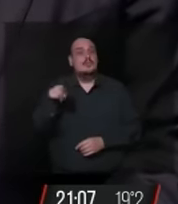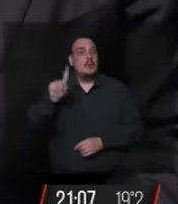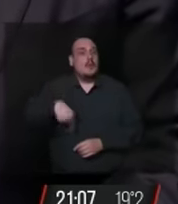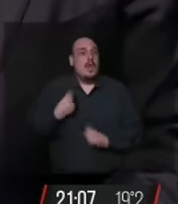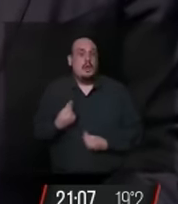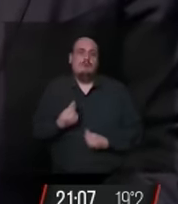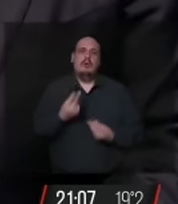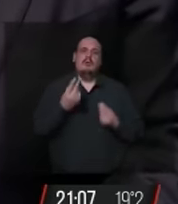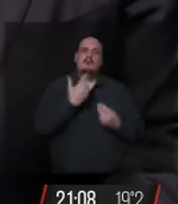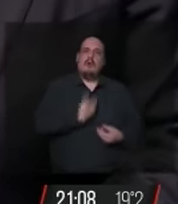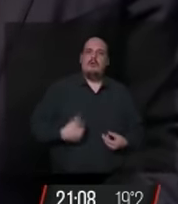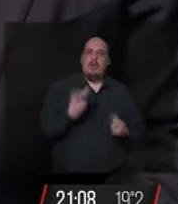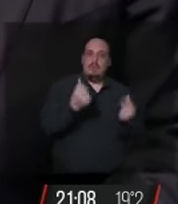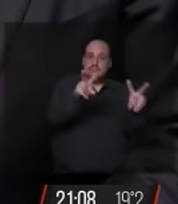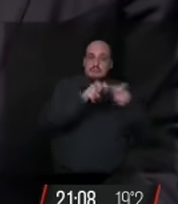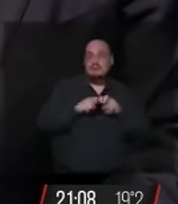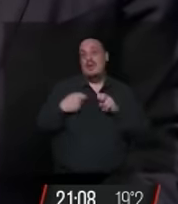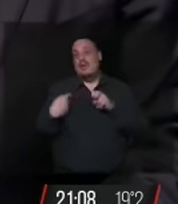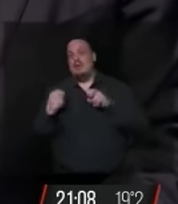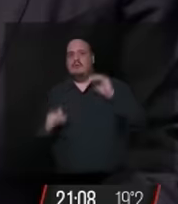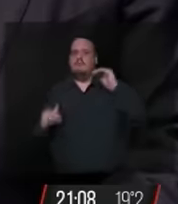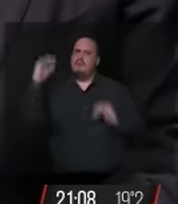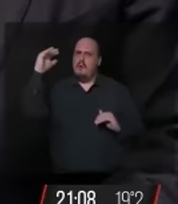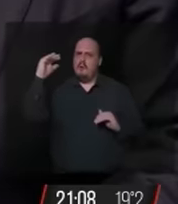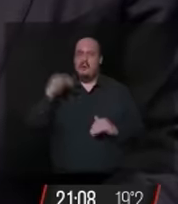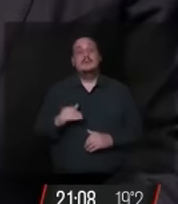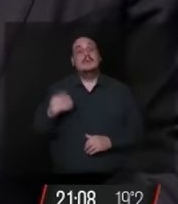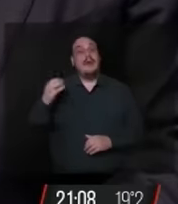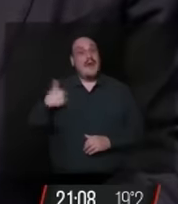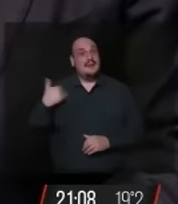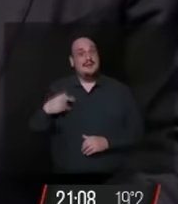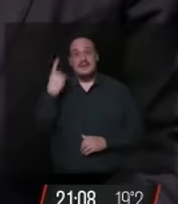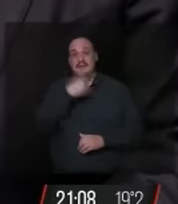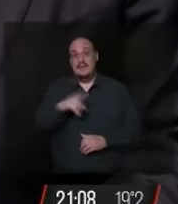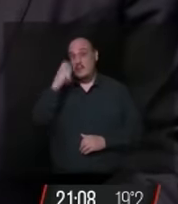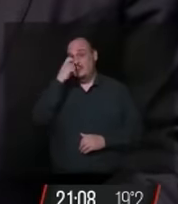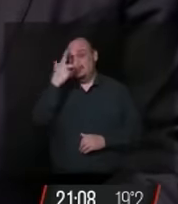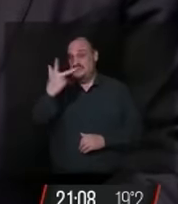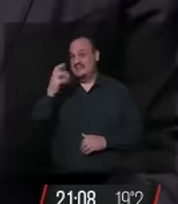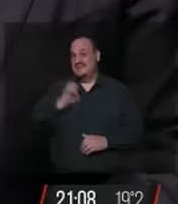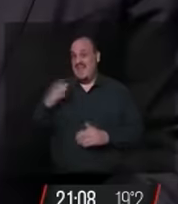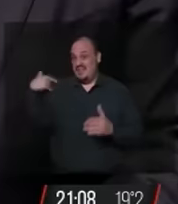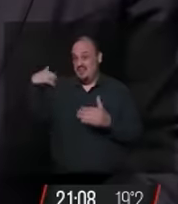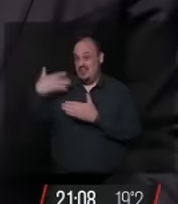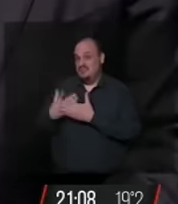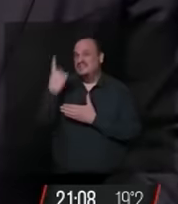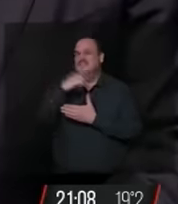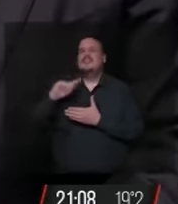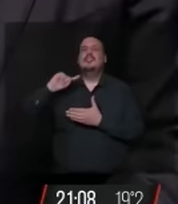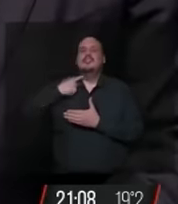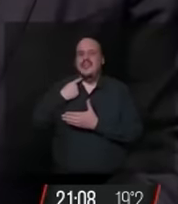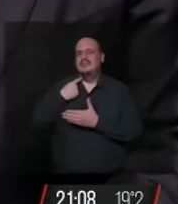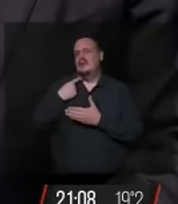Ese déficit fiscal hay que financiarlo. De hecho, Argentina de los últimos 123 años, durante 113, tuvo déficit